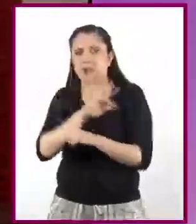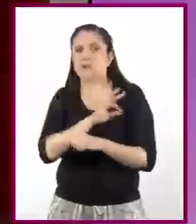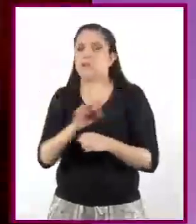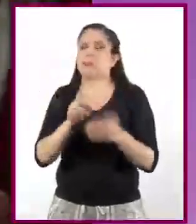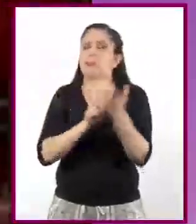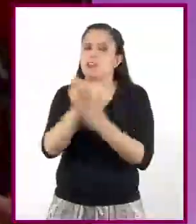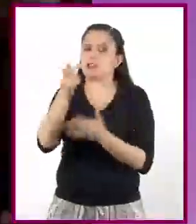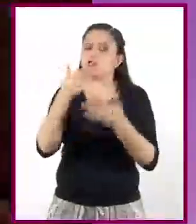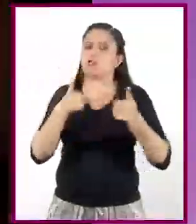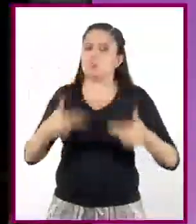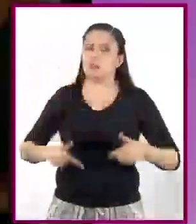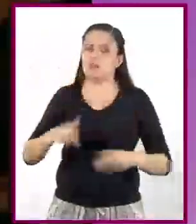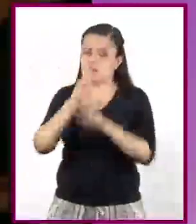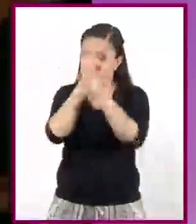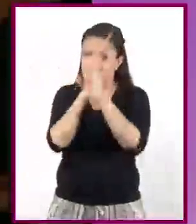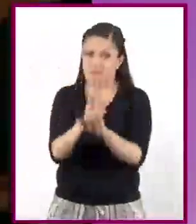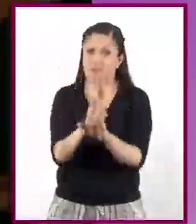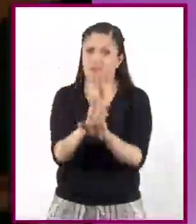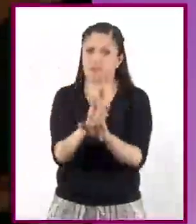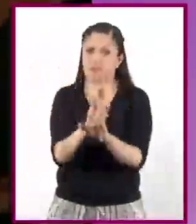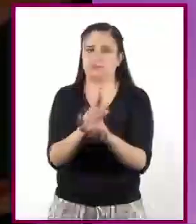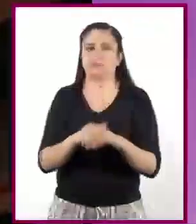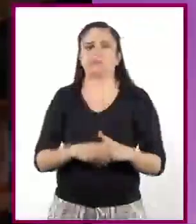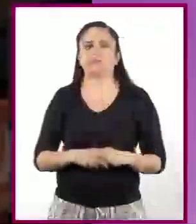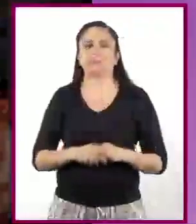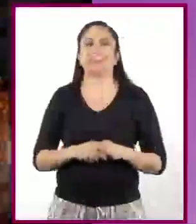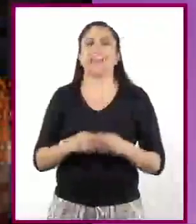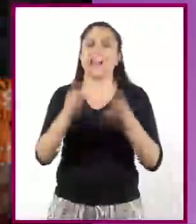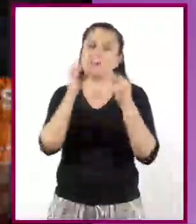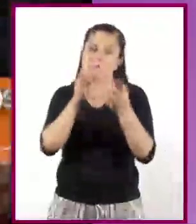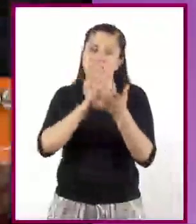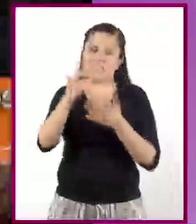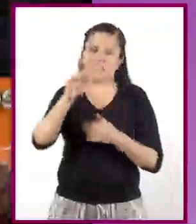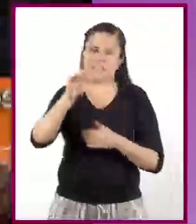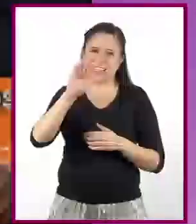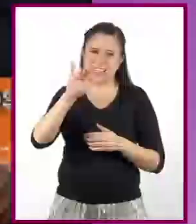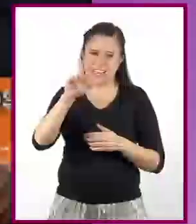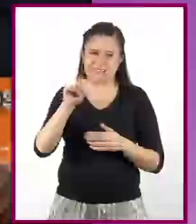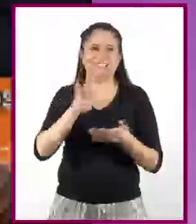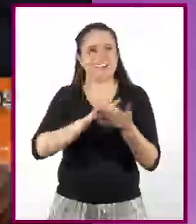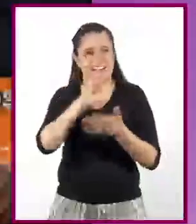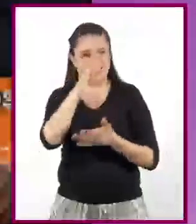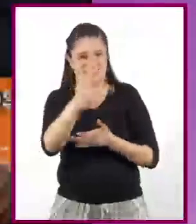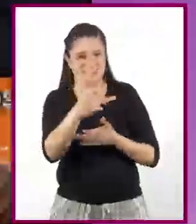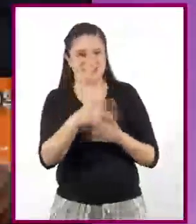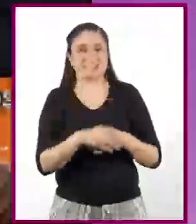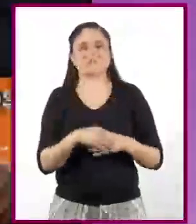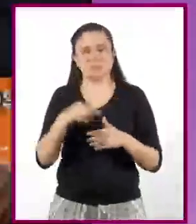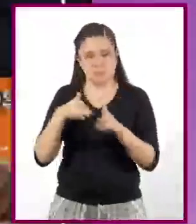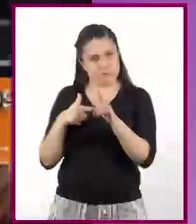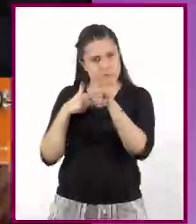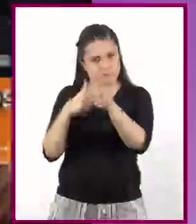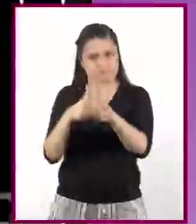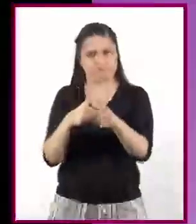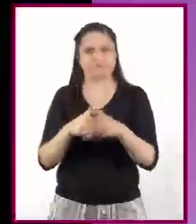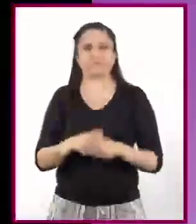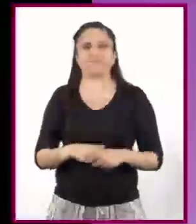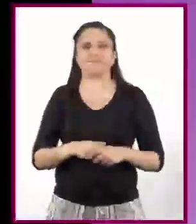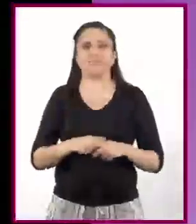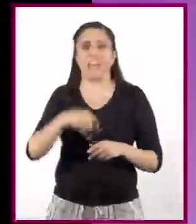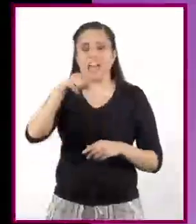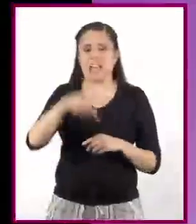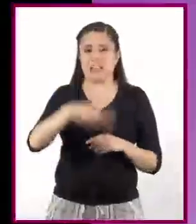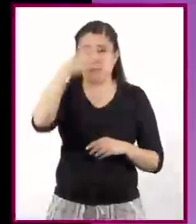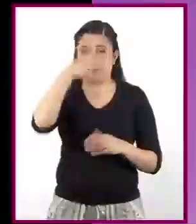los derechos que le hubieran sido vulnerados. Muchísimas gracias, Ricardo. Gracias a ti. Nosotros continuamos. En